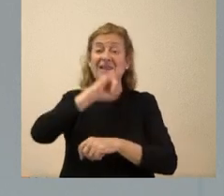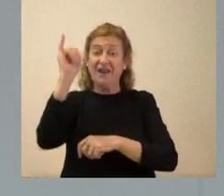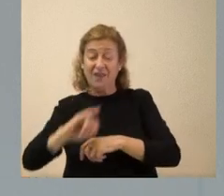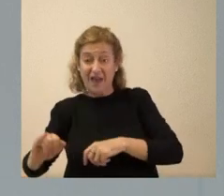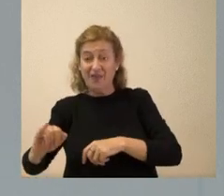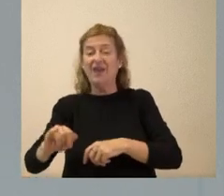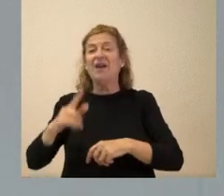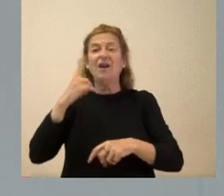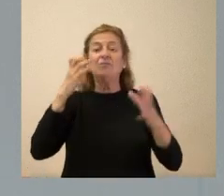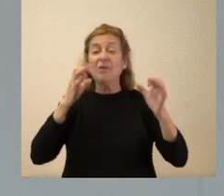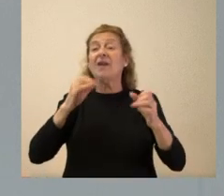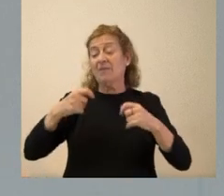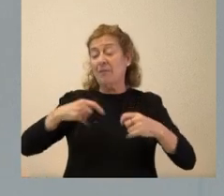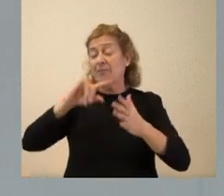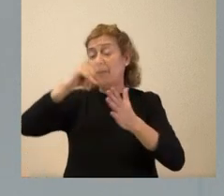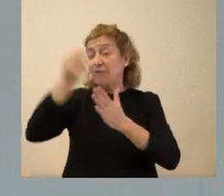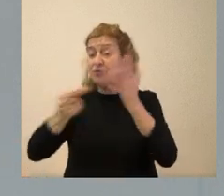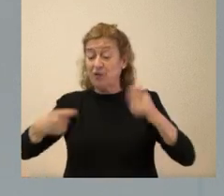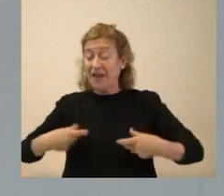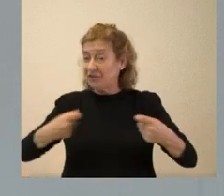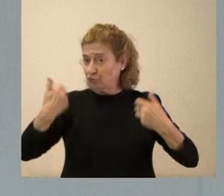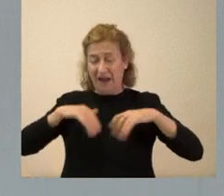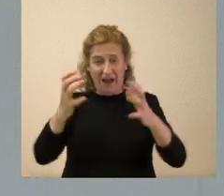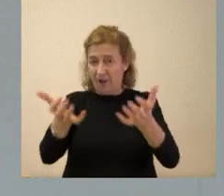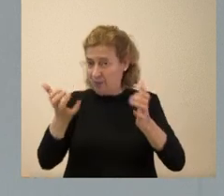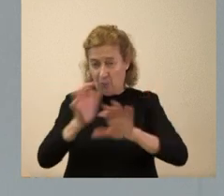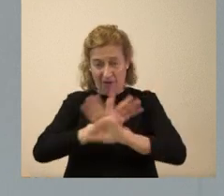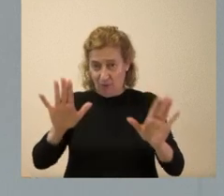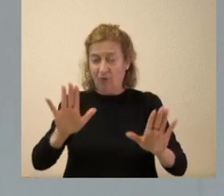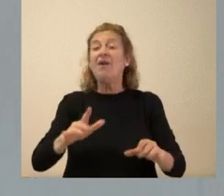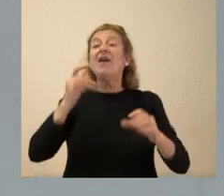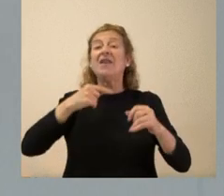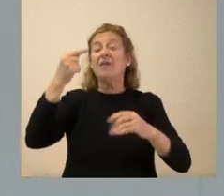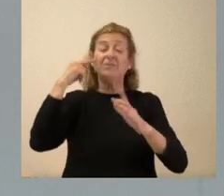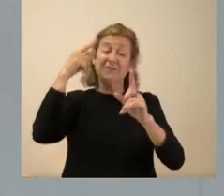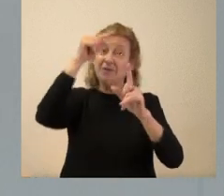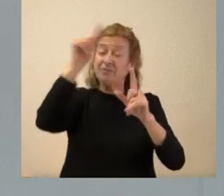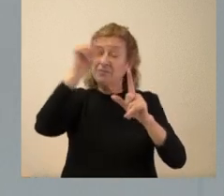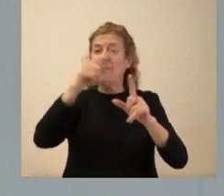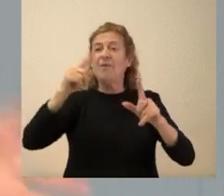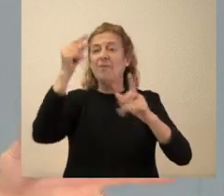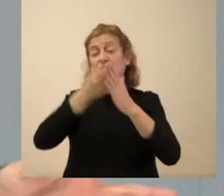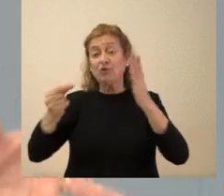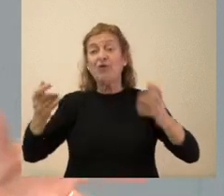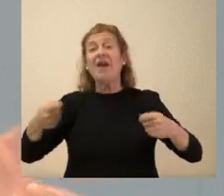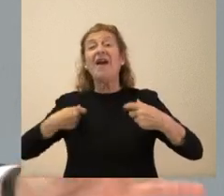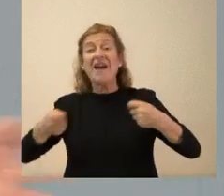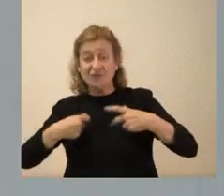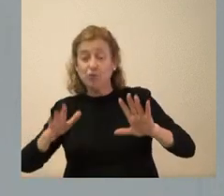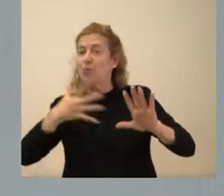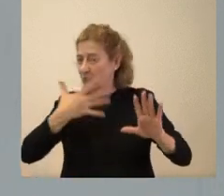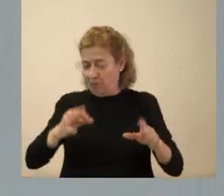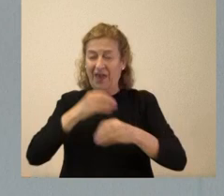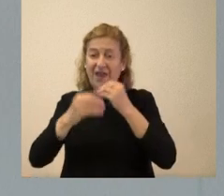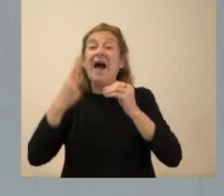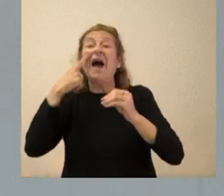el presupuesto de gastos ha sido aprobado y el límite del presupuesto de gastos permite realizar este gasto vamos a ver cómo evoluciona el resto de los